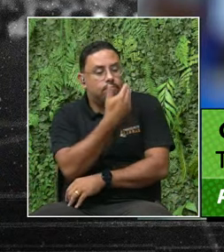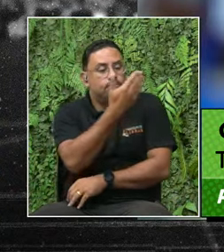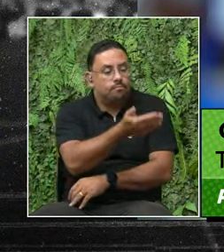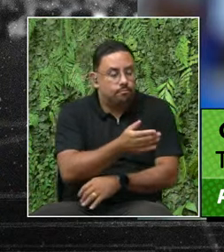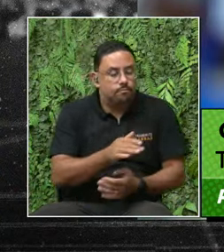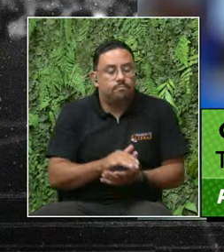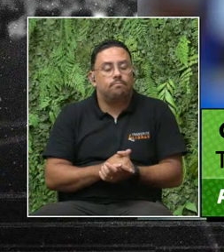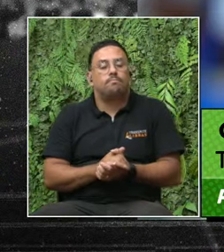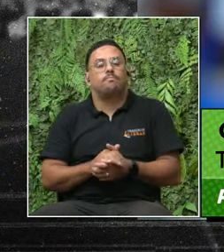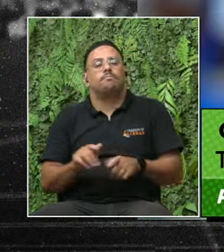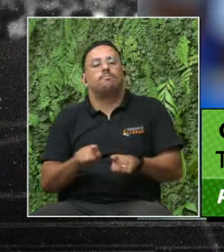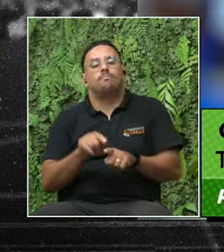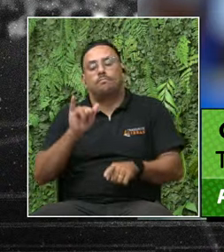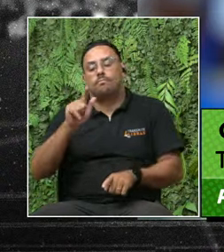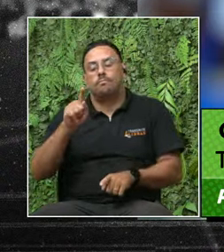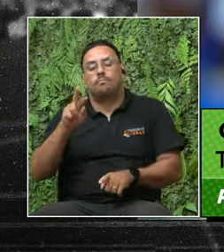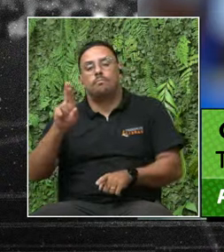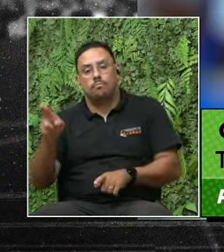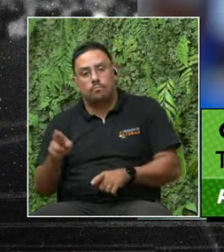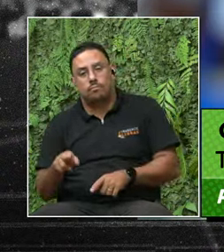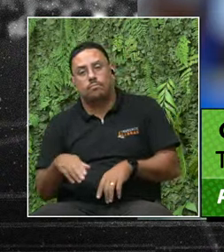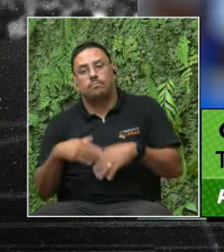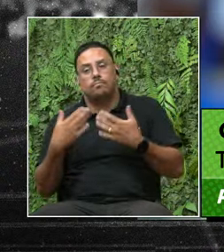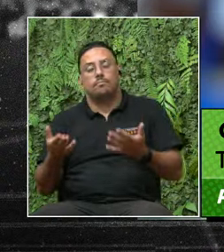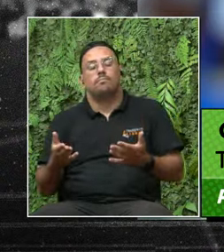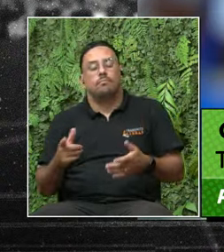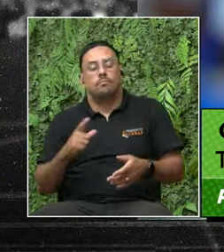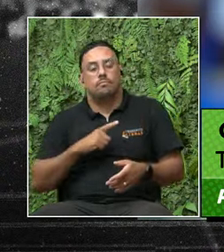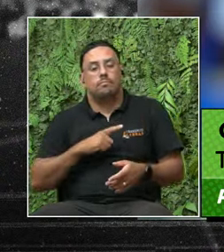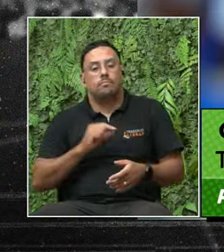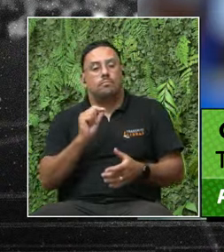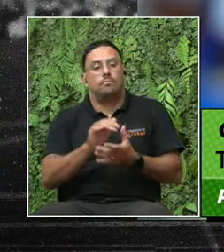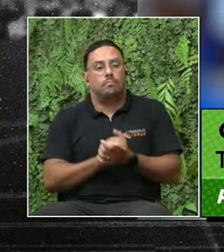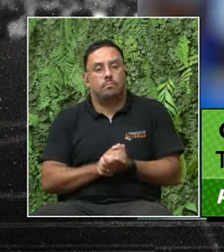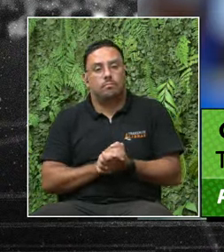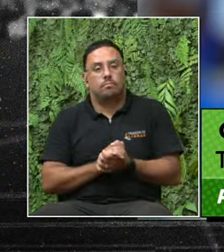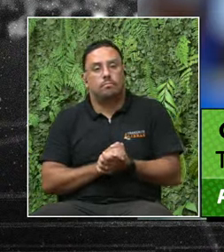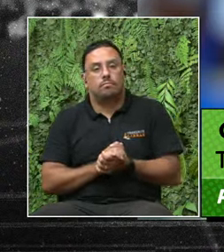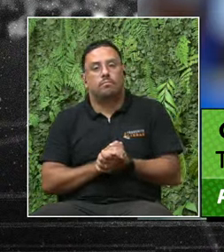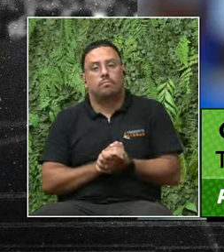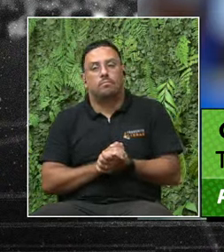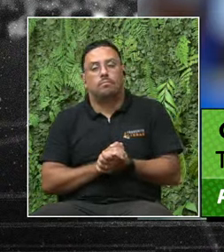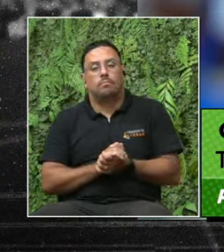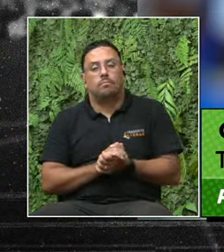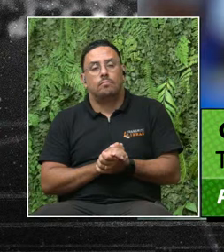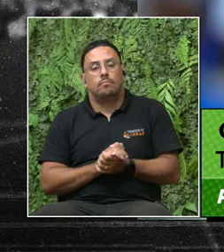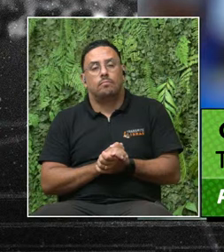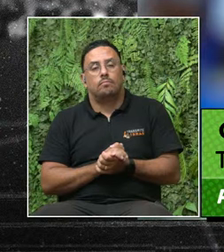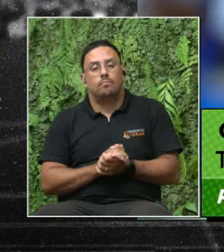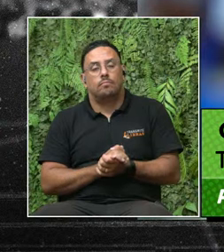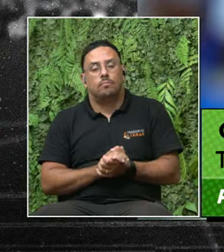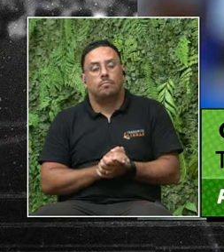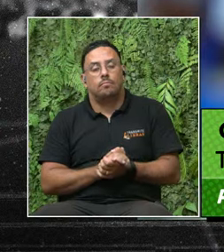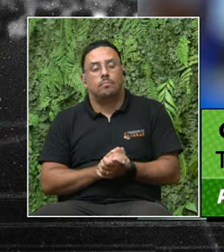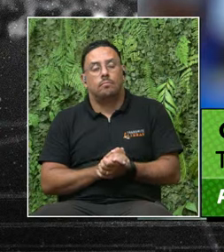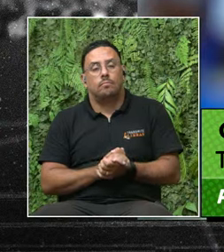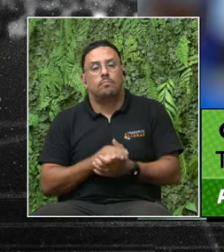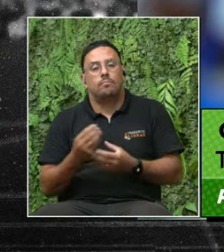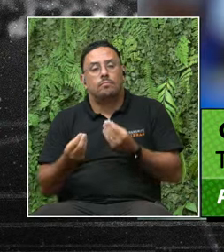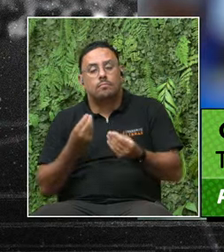Paula Igor gz Ahí sentíamos que ese ese seor a